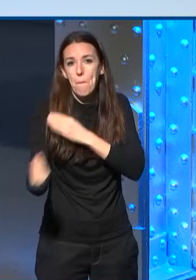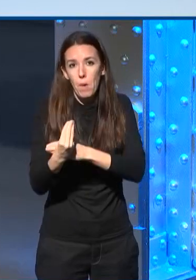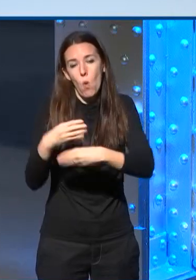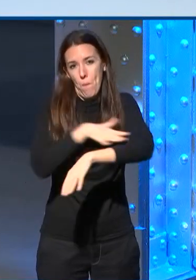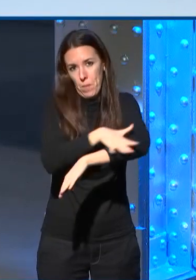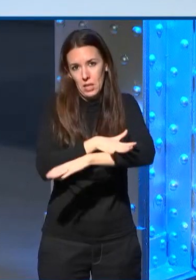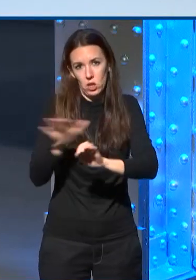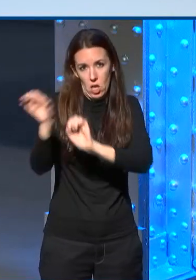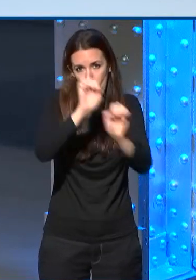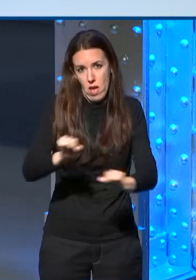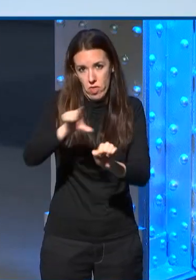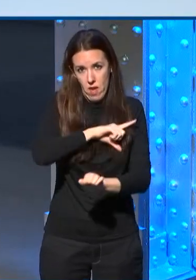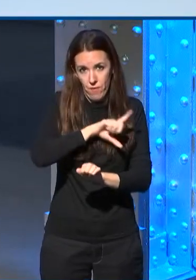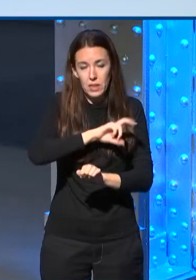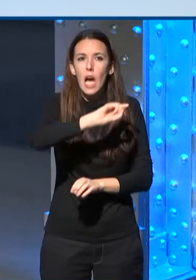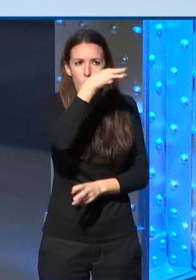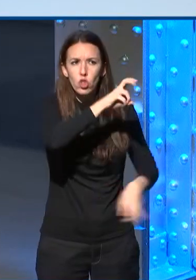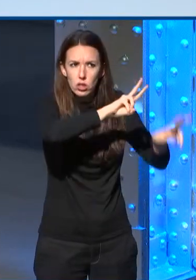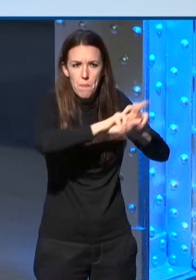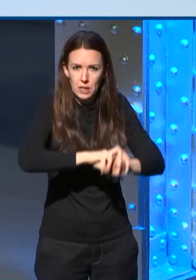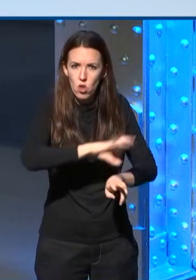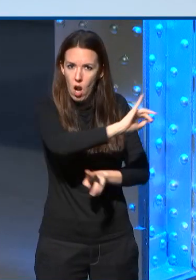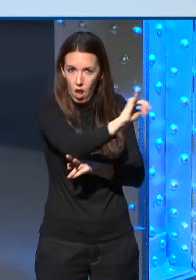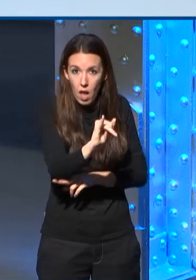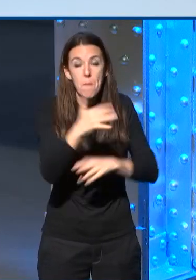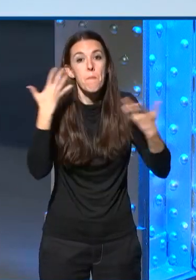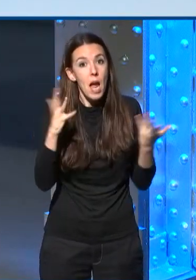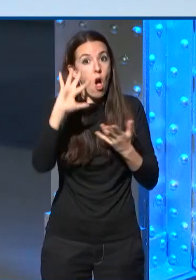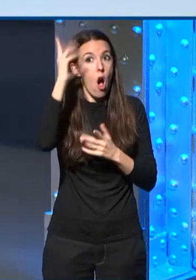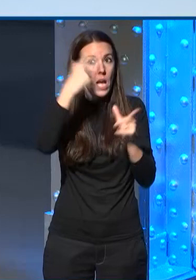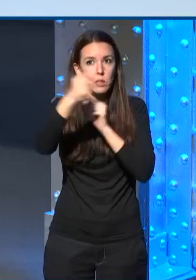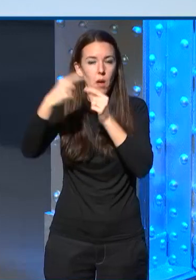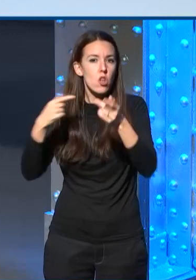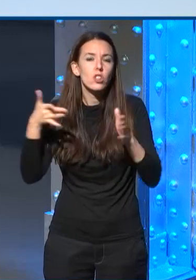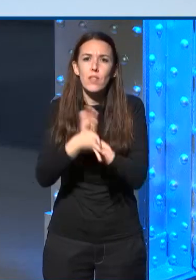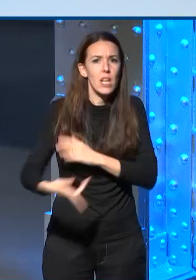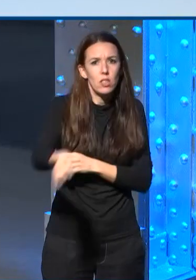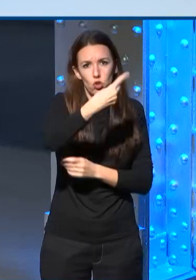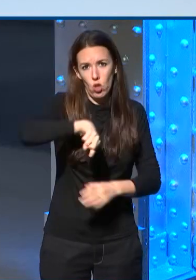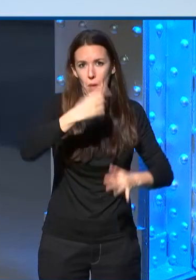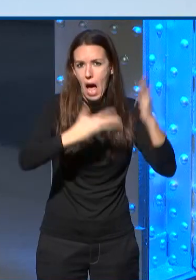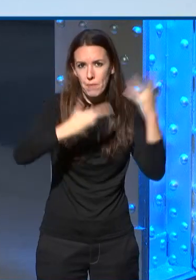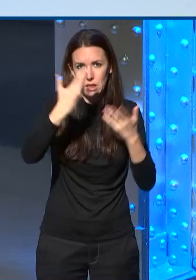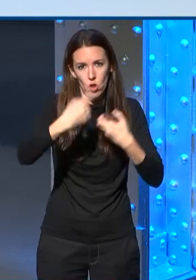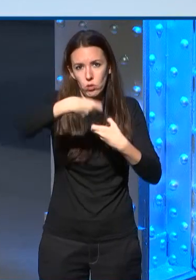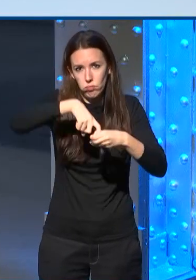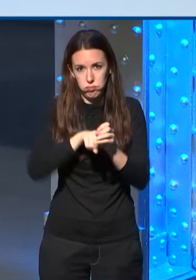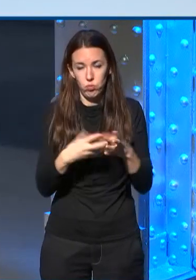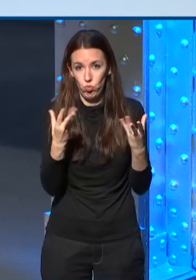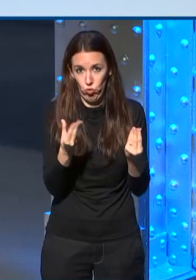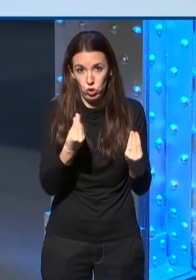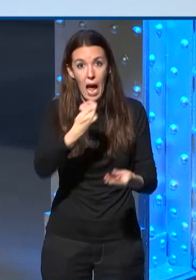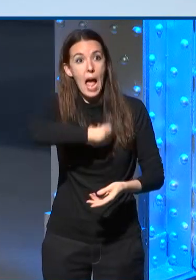organismos públicos de investigación, pero naturalmente el espacio es cosa de todos y de muchas administraciones. En España no hay